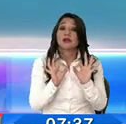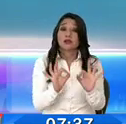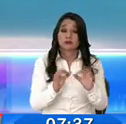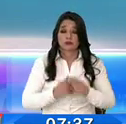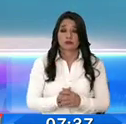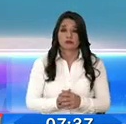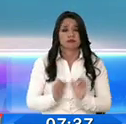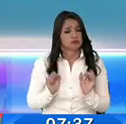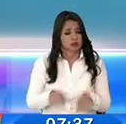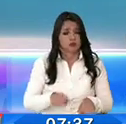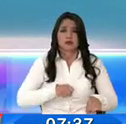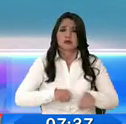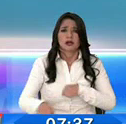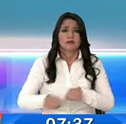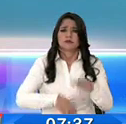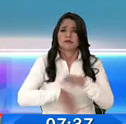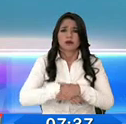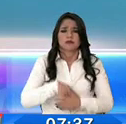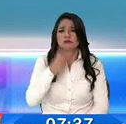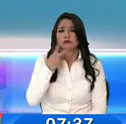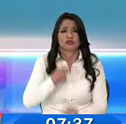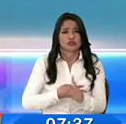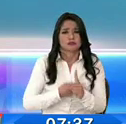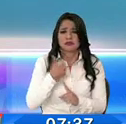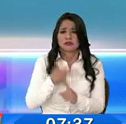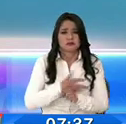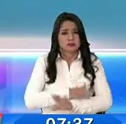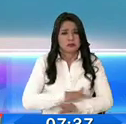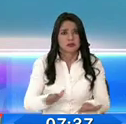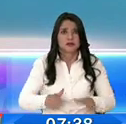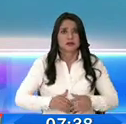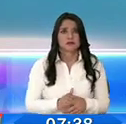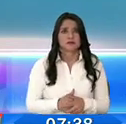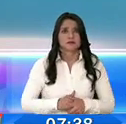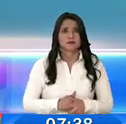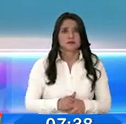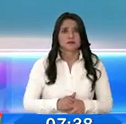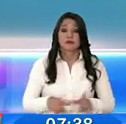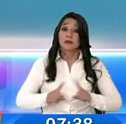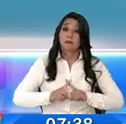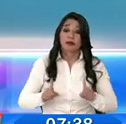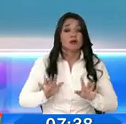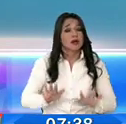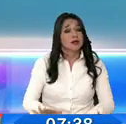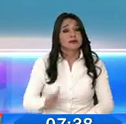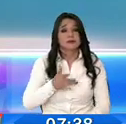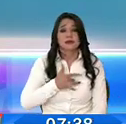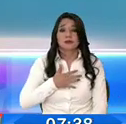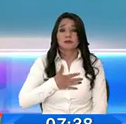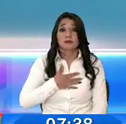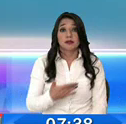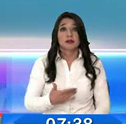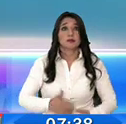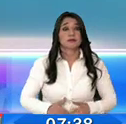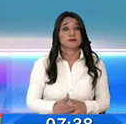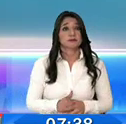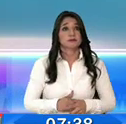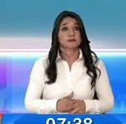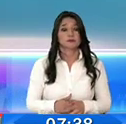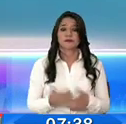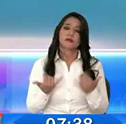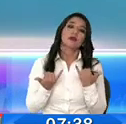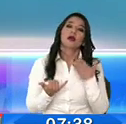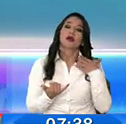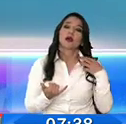podríamos hacer se tramiten máximo todo o tres meses pero estamos así lamentablemente ahora tenemos